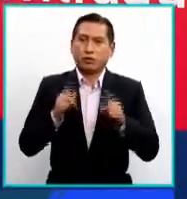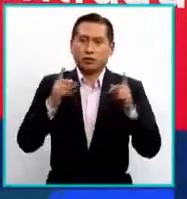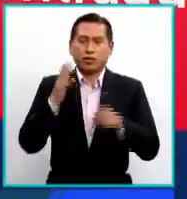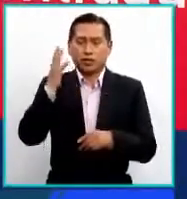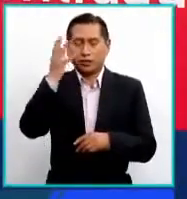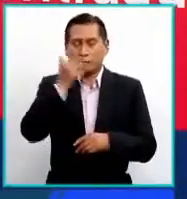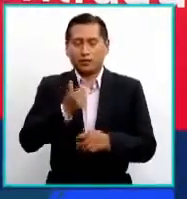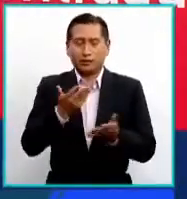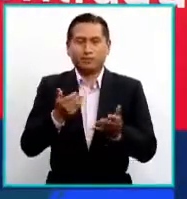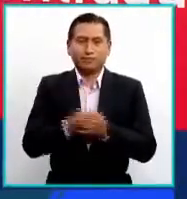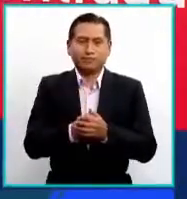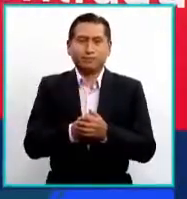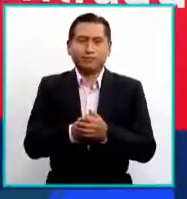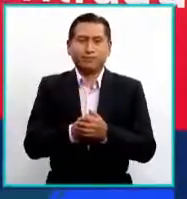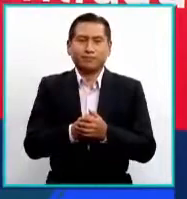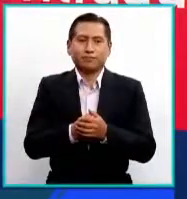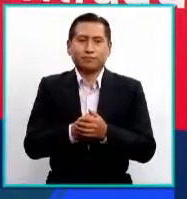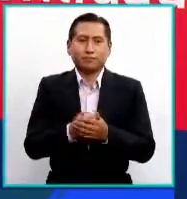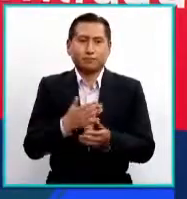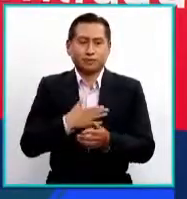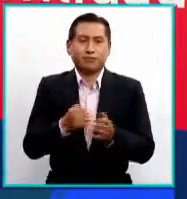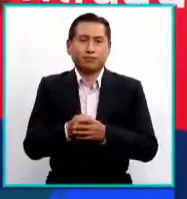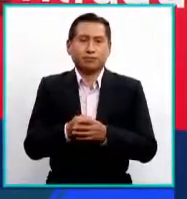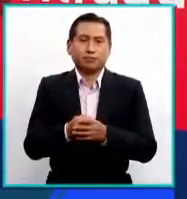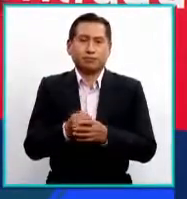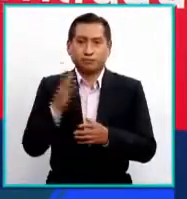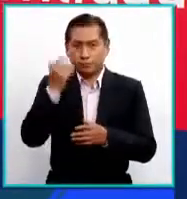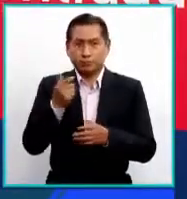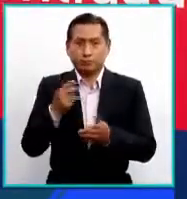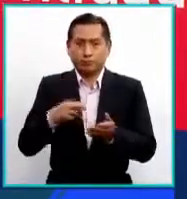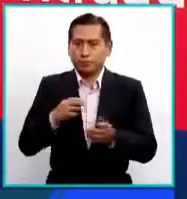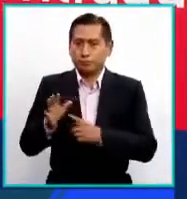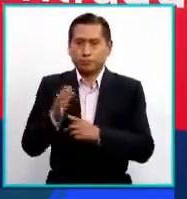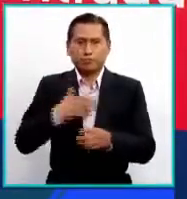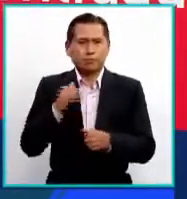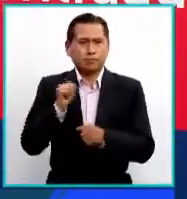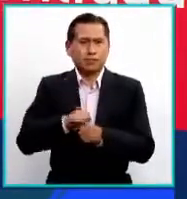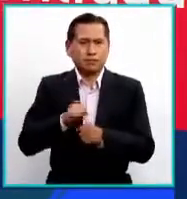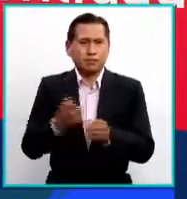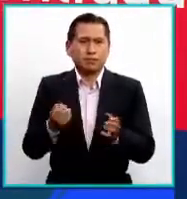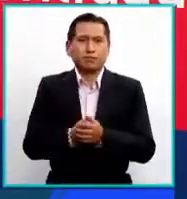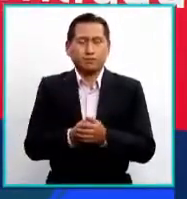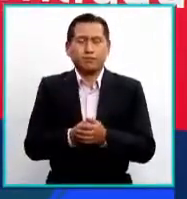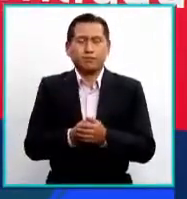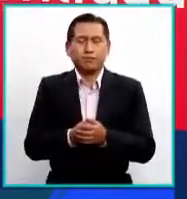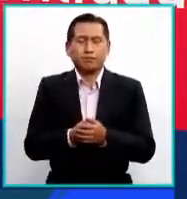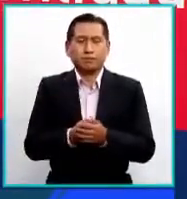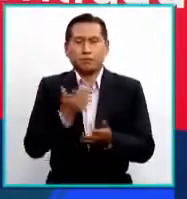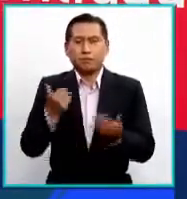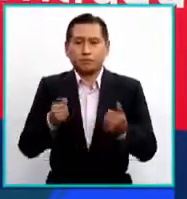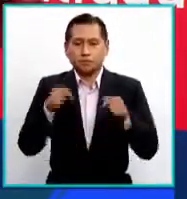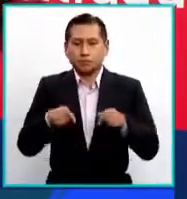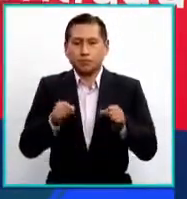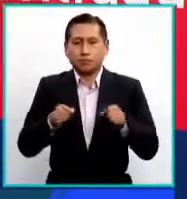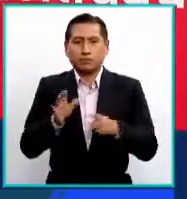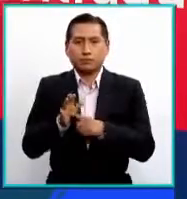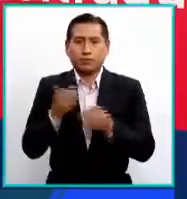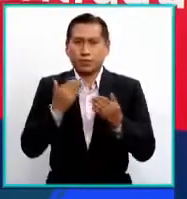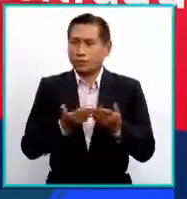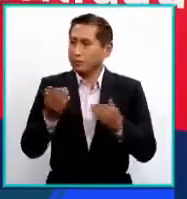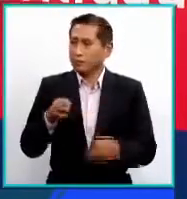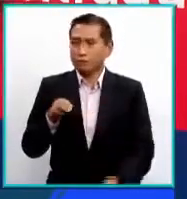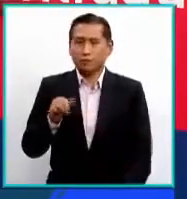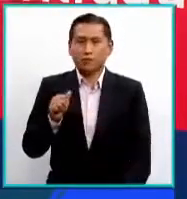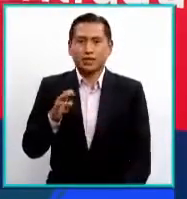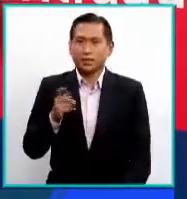lindas sorpresas. Para mí es súper lindo mostrar mi trabajo y qué mejor hacerlo acá. Y gracias al